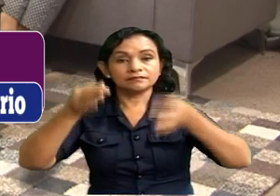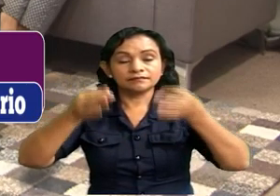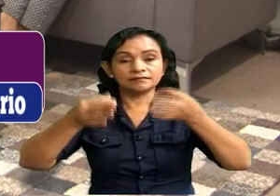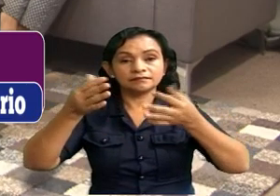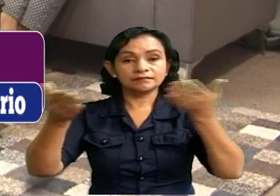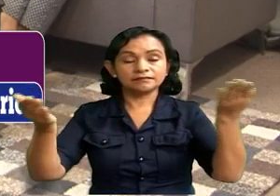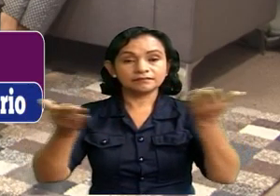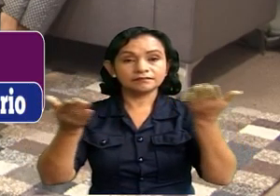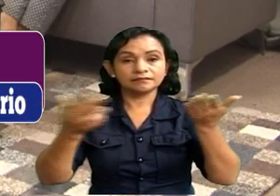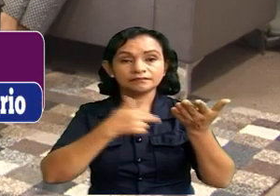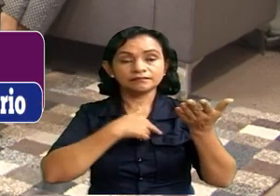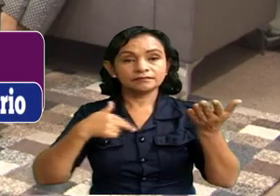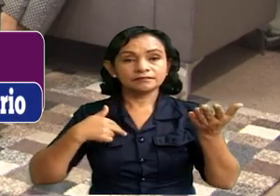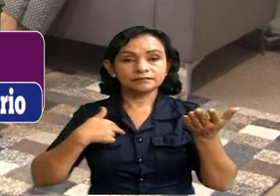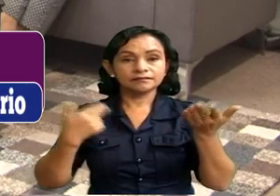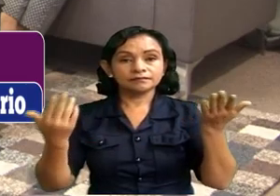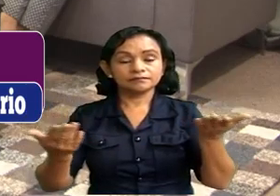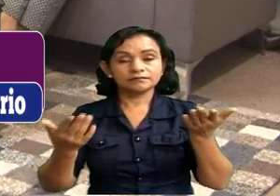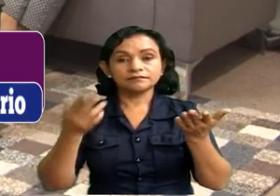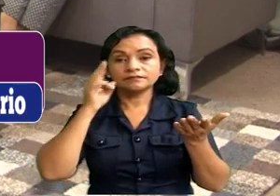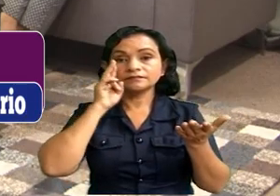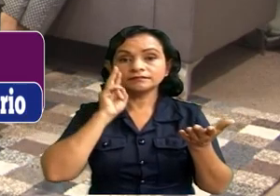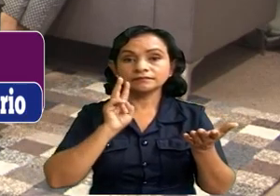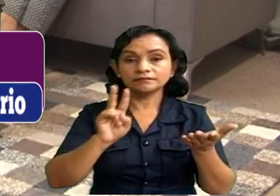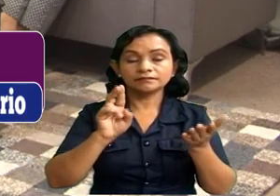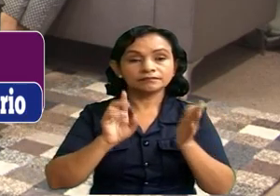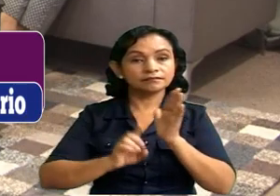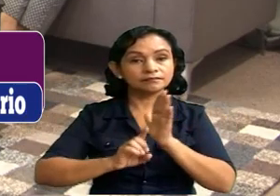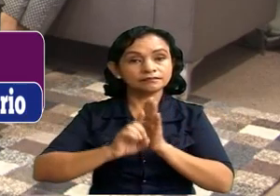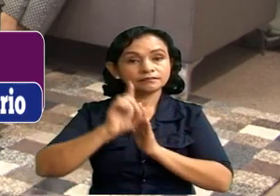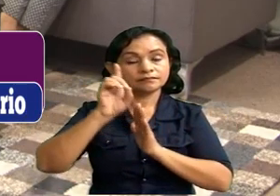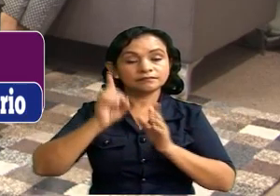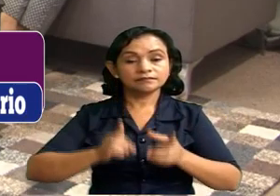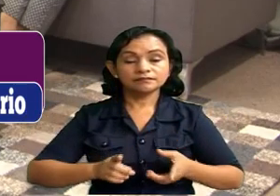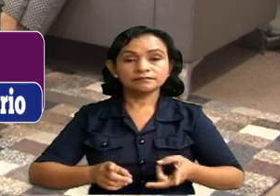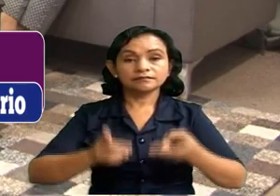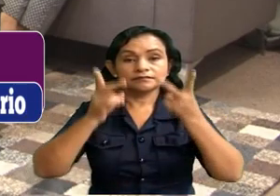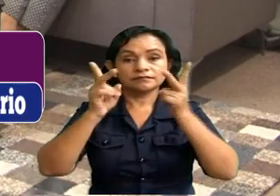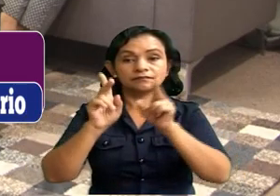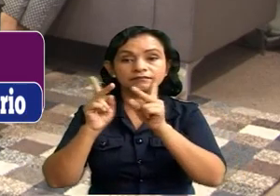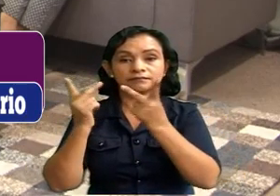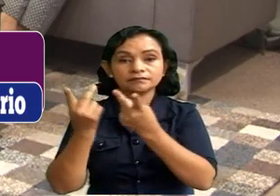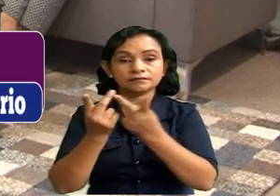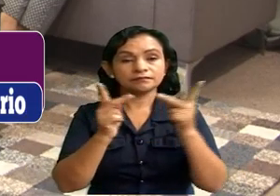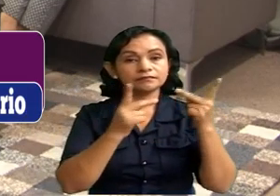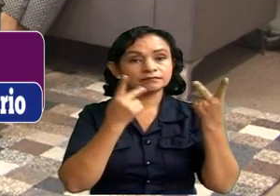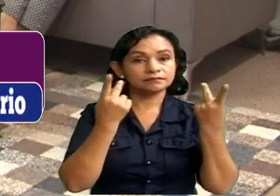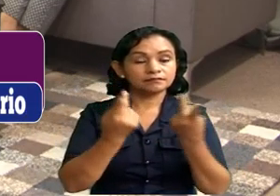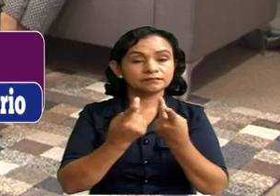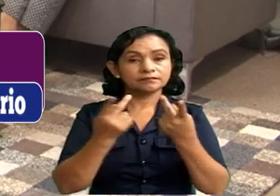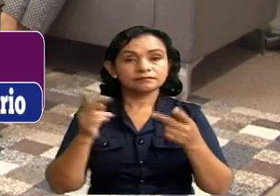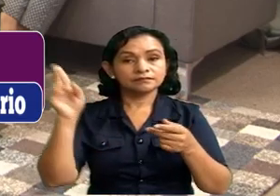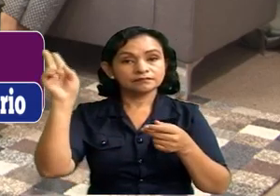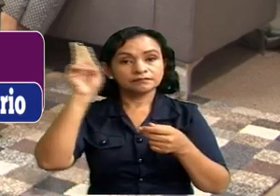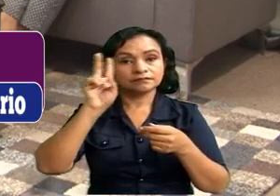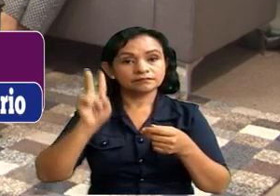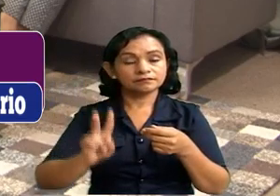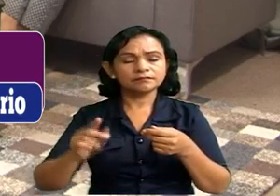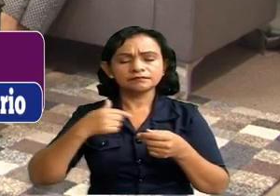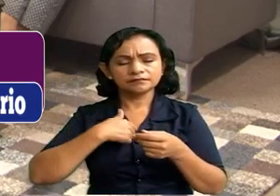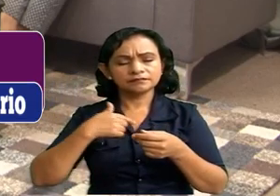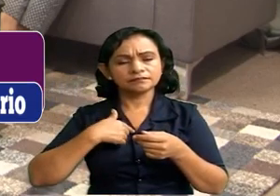distributiva que refleja en el desarrollo y la vida de nuestros pueblos. En Venezuela yo tuve